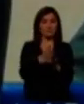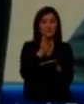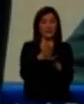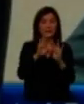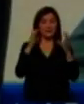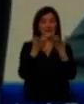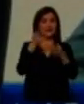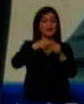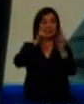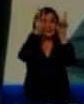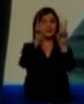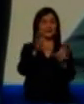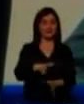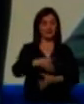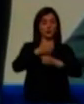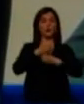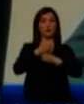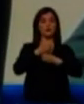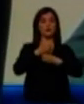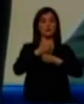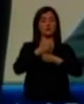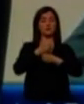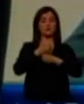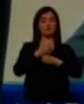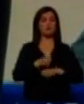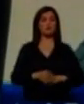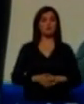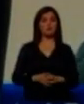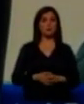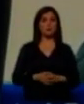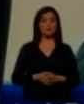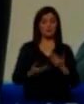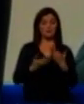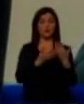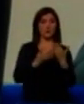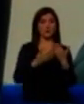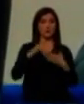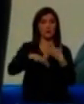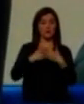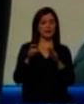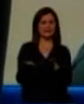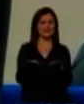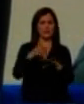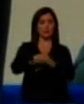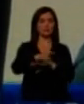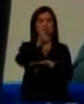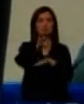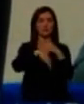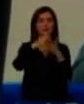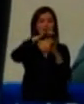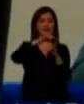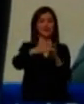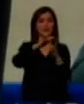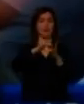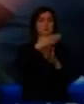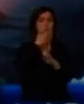seguridad, el tiempo nos dio la razón, hubo un poco más de eventos sísmicos y para evitar cualquier tipo de riesgo, pues mandamos a la